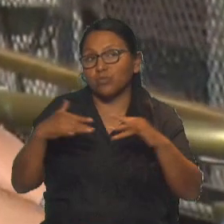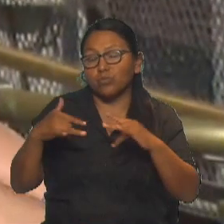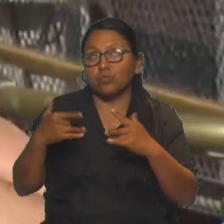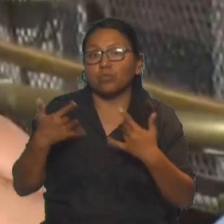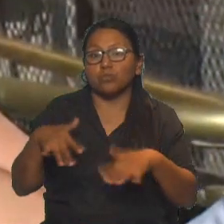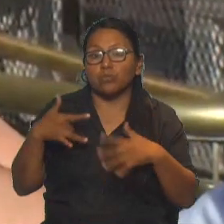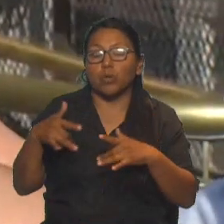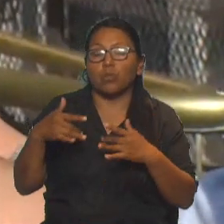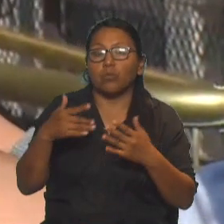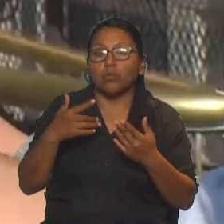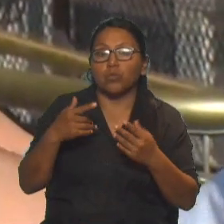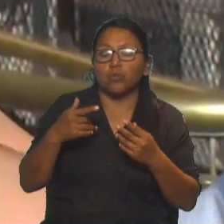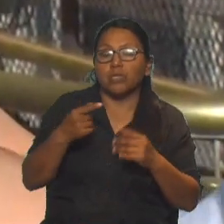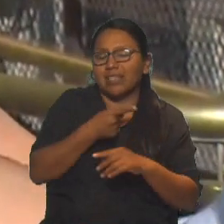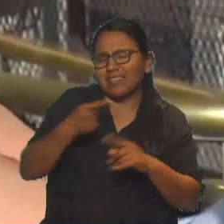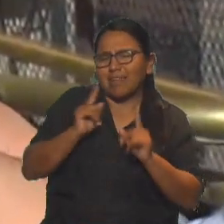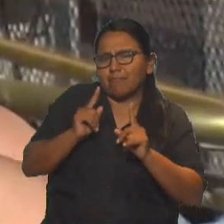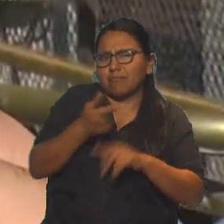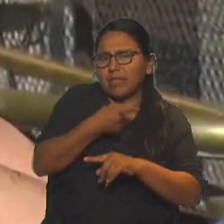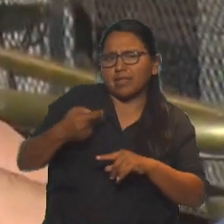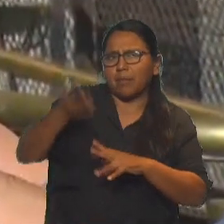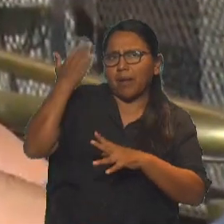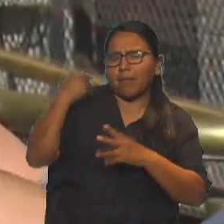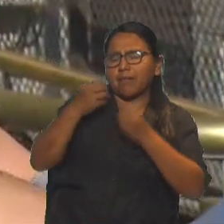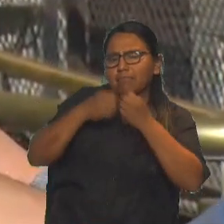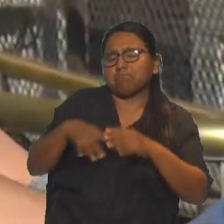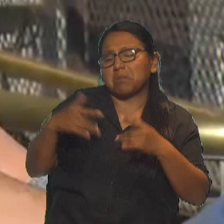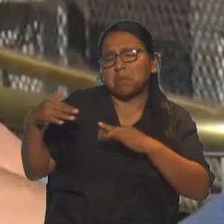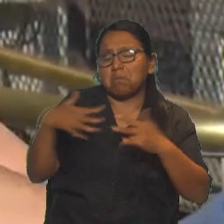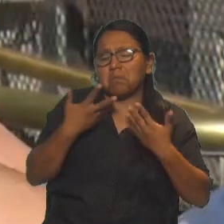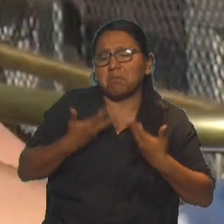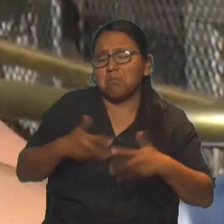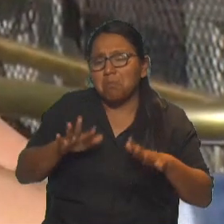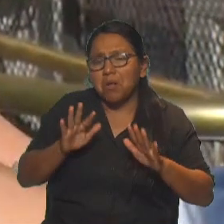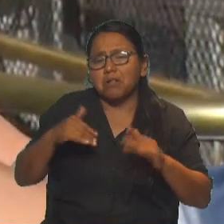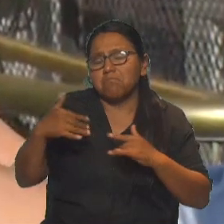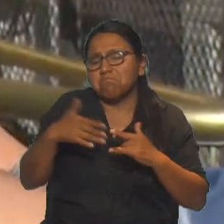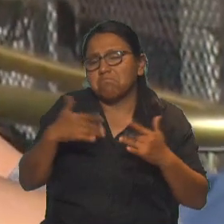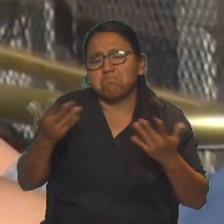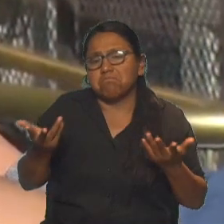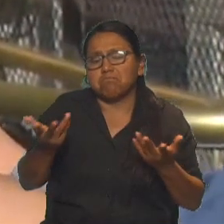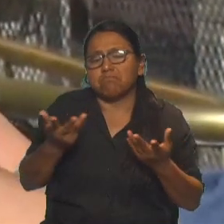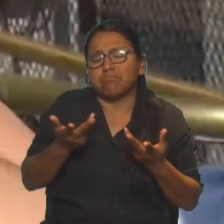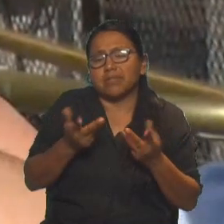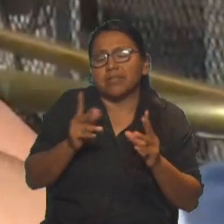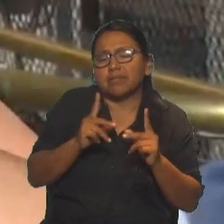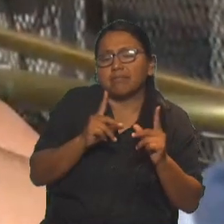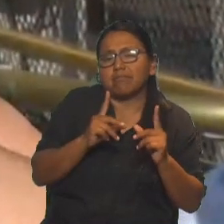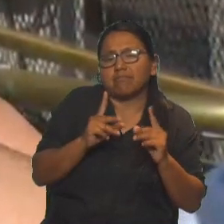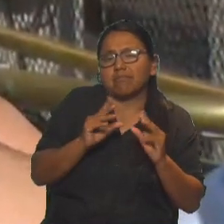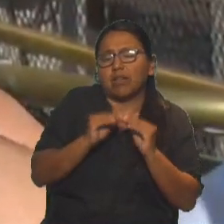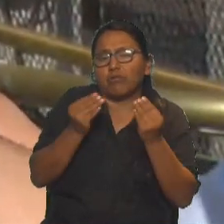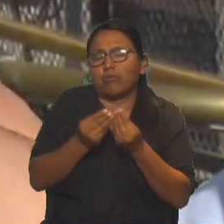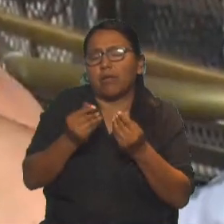mucha polémica la semana anterior y después fue un partido normal y que se dio el resultado que creo que fue